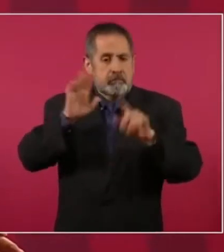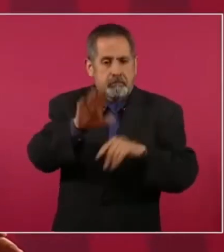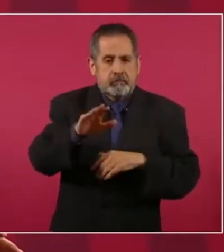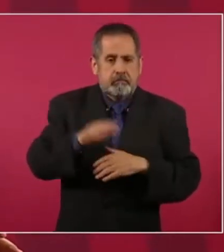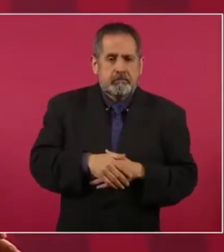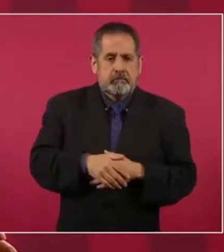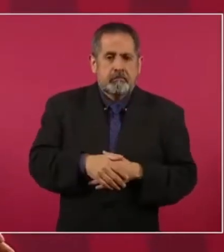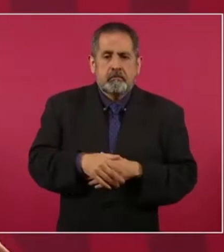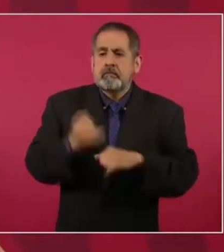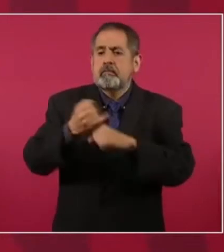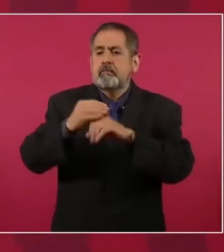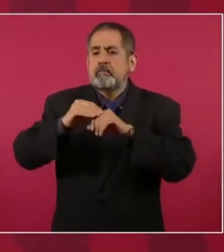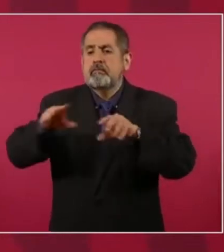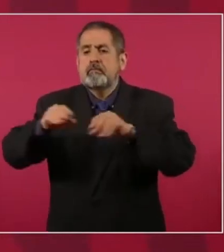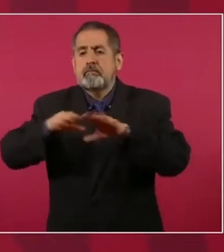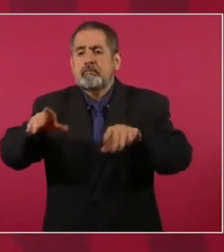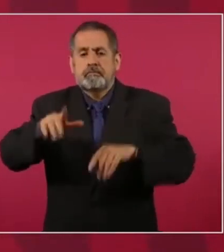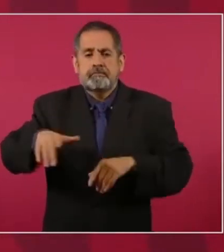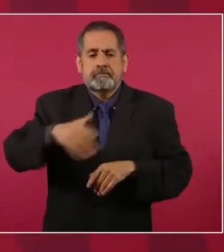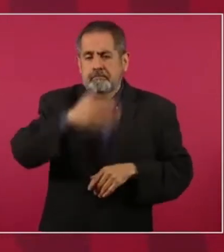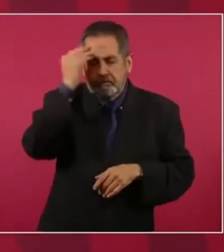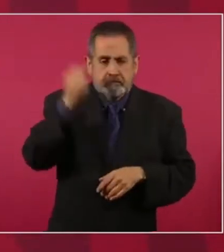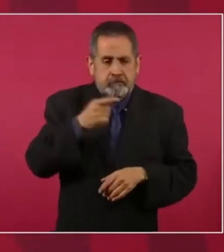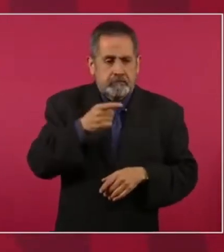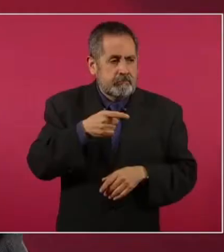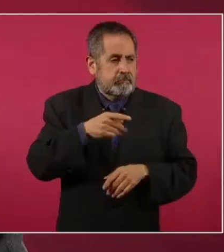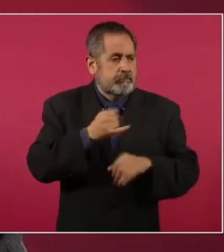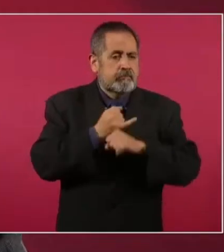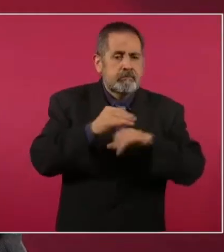al desinformación,